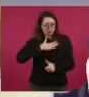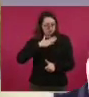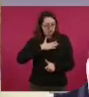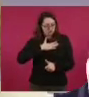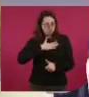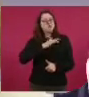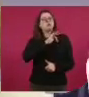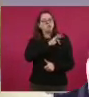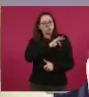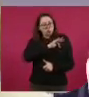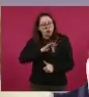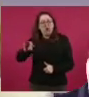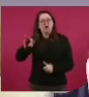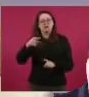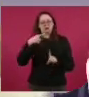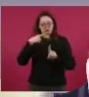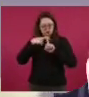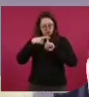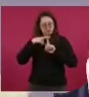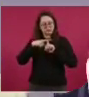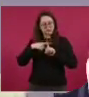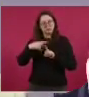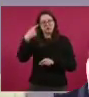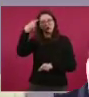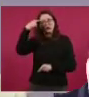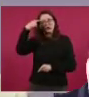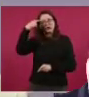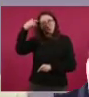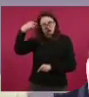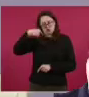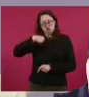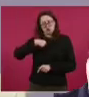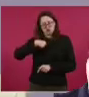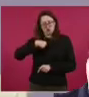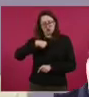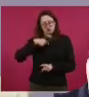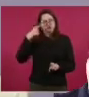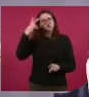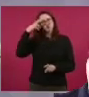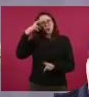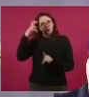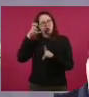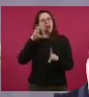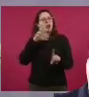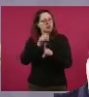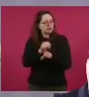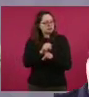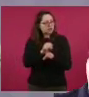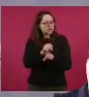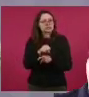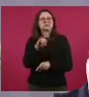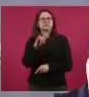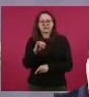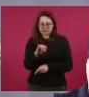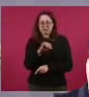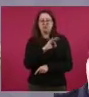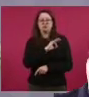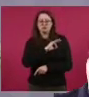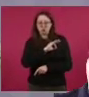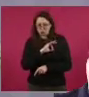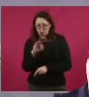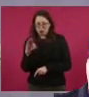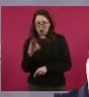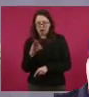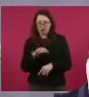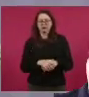nos proponemos, que somos capaces de lograr nuestros sueños, que somos capaces de hacer